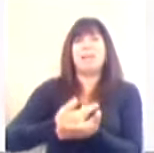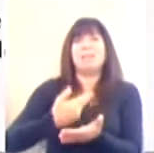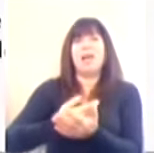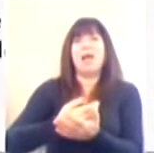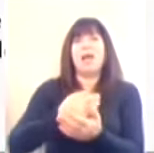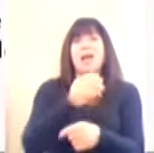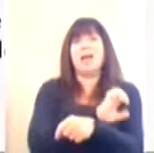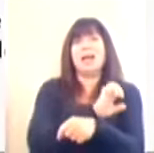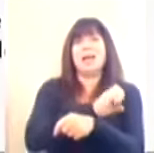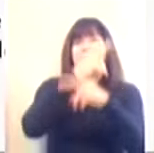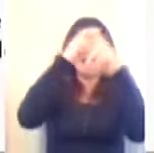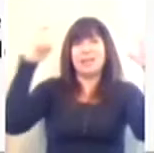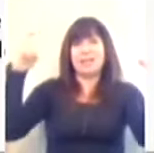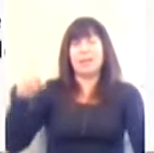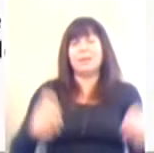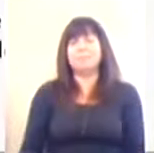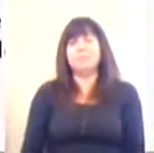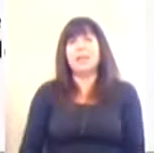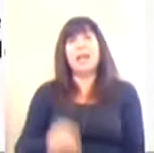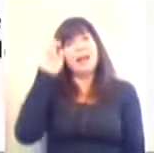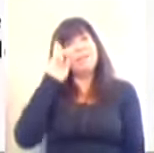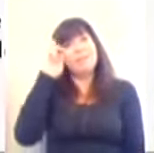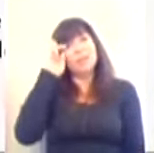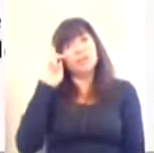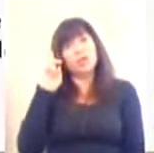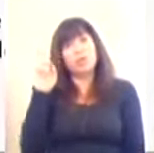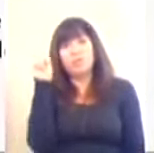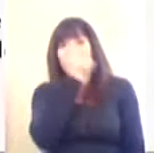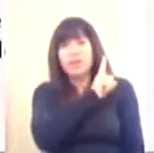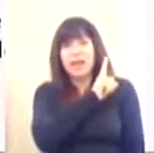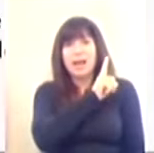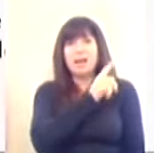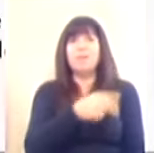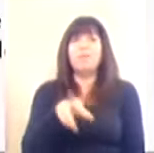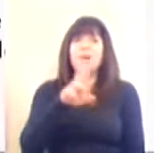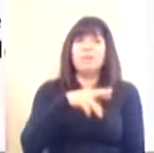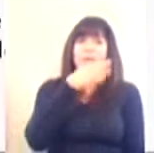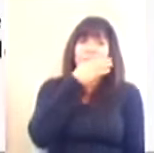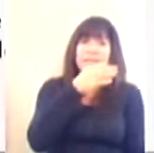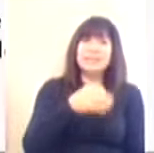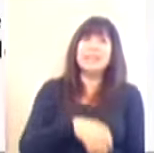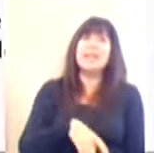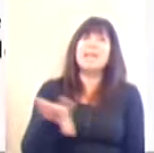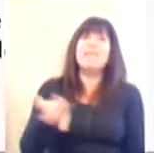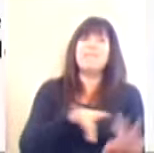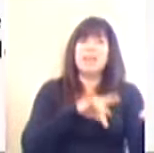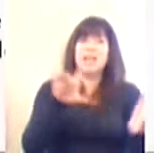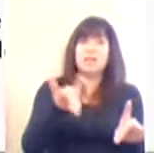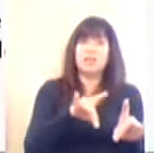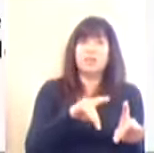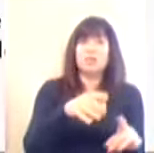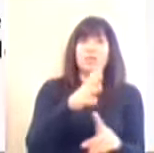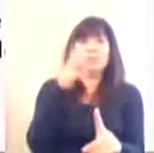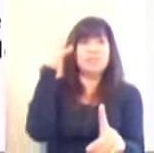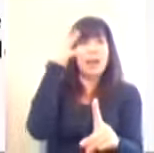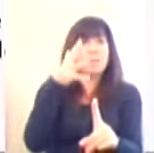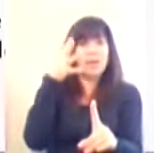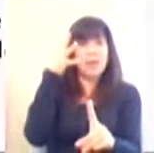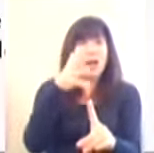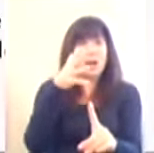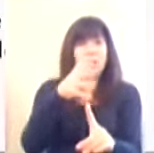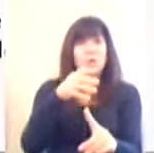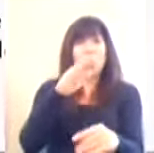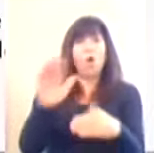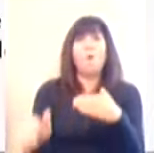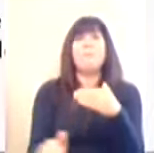Y como reflexión final, esto reafirma en la invitación también de este seminario a pensar esta estrategia